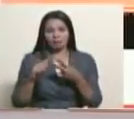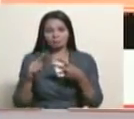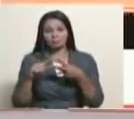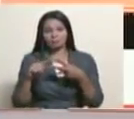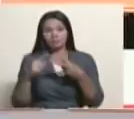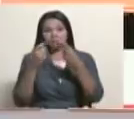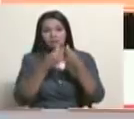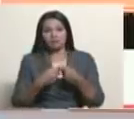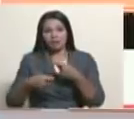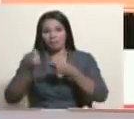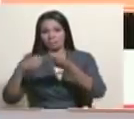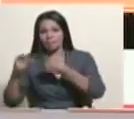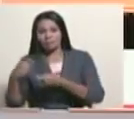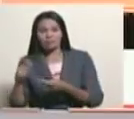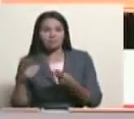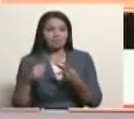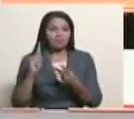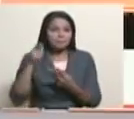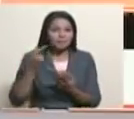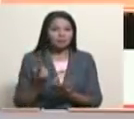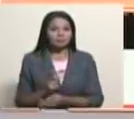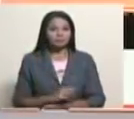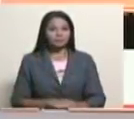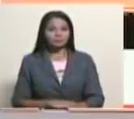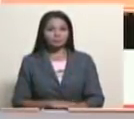financieras, comerciales,